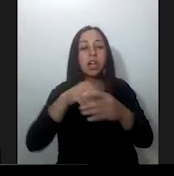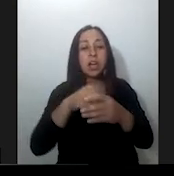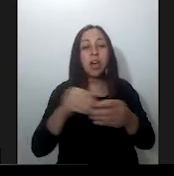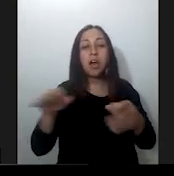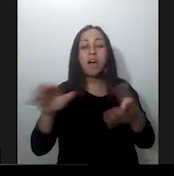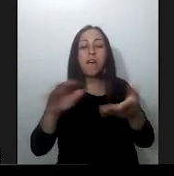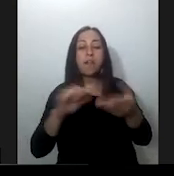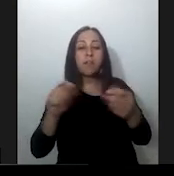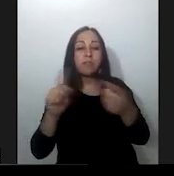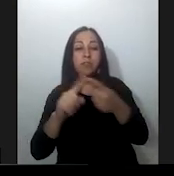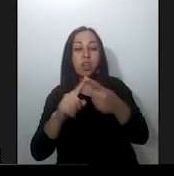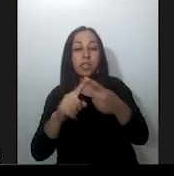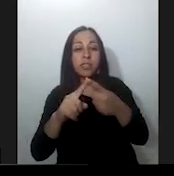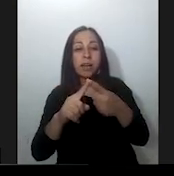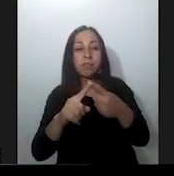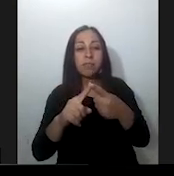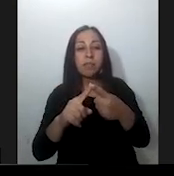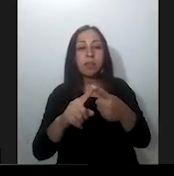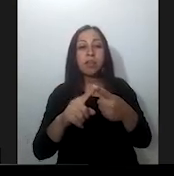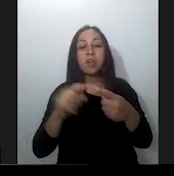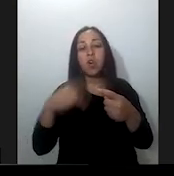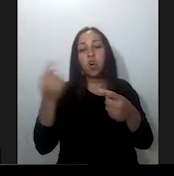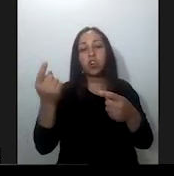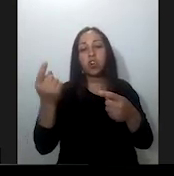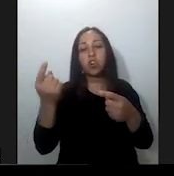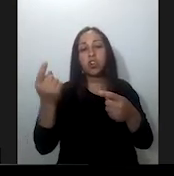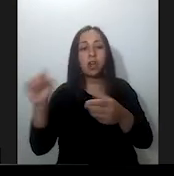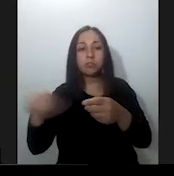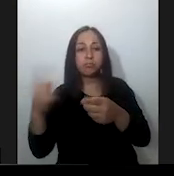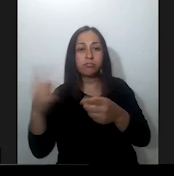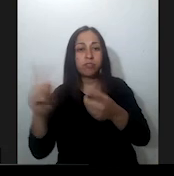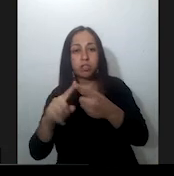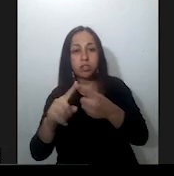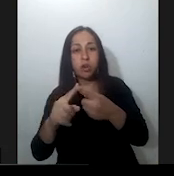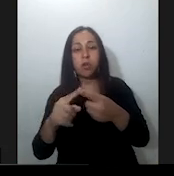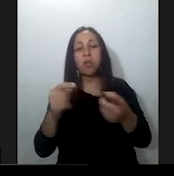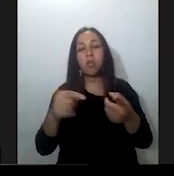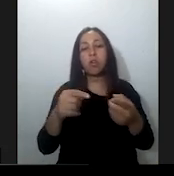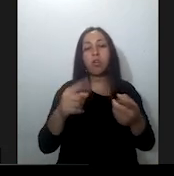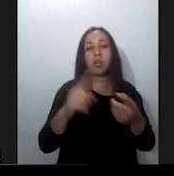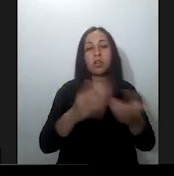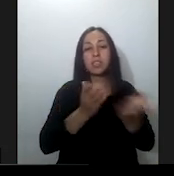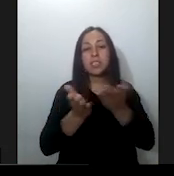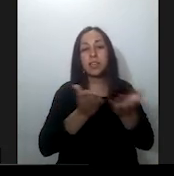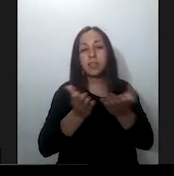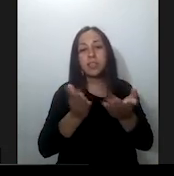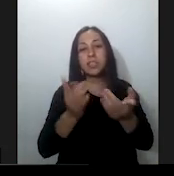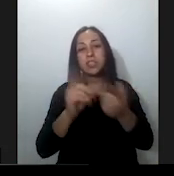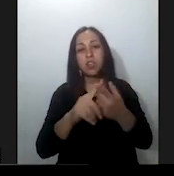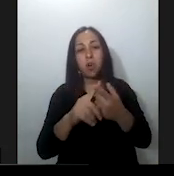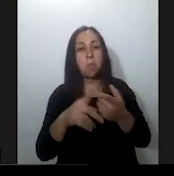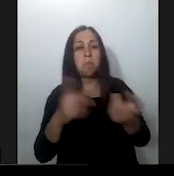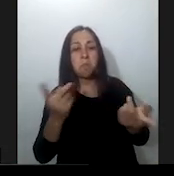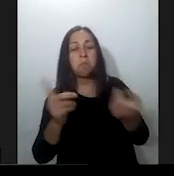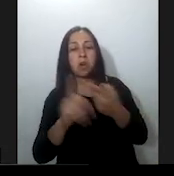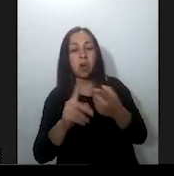levantar un archivo de JSON, puedo conectarme a una base de datos como por ejemplo de Azure SQL o un Access, puedo